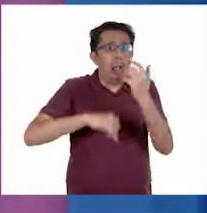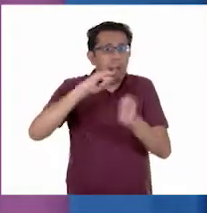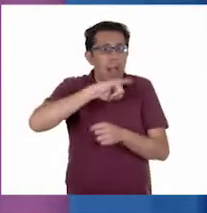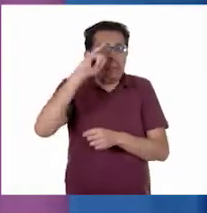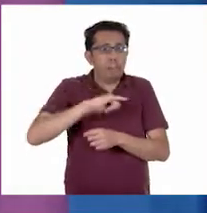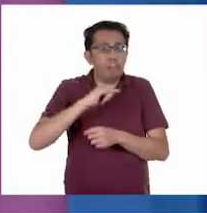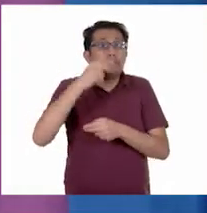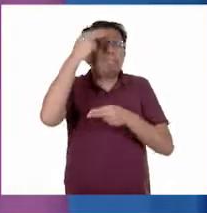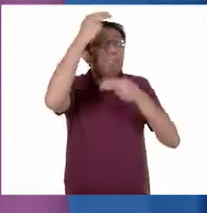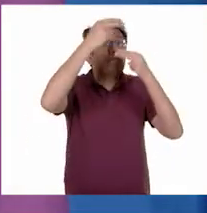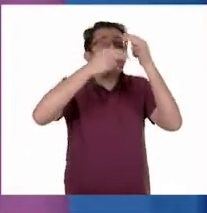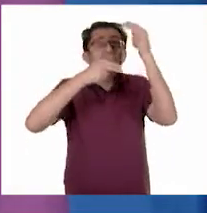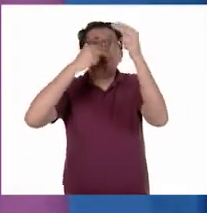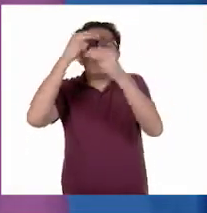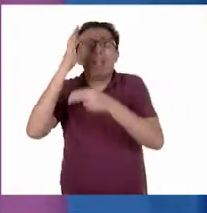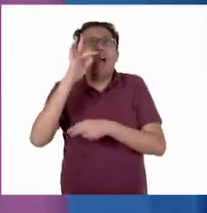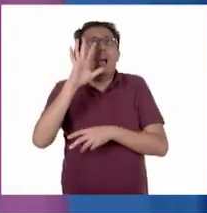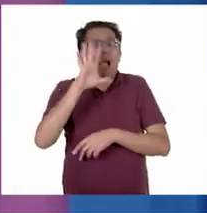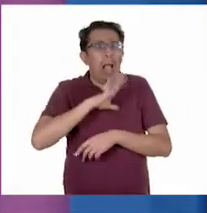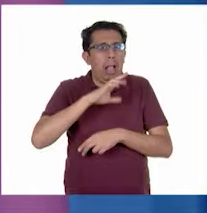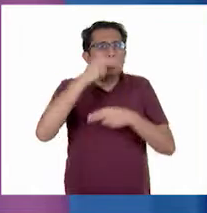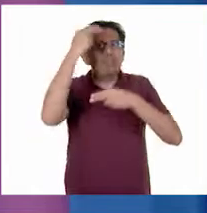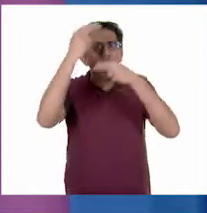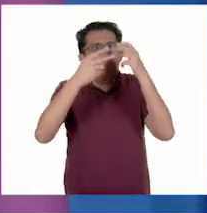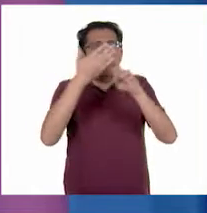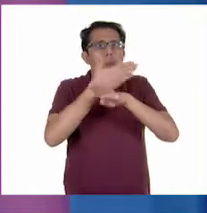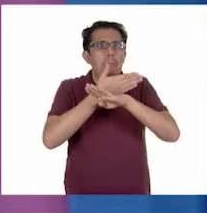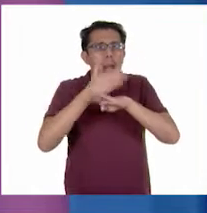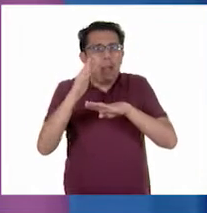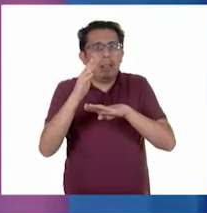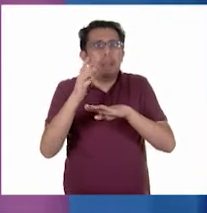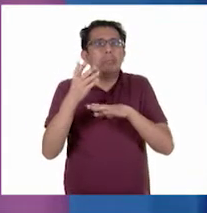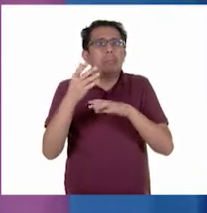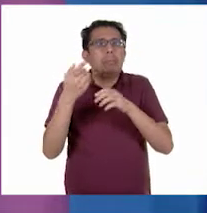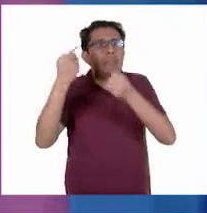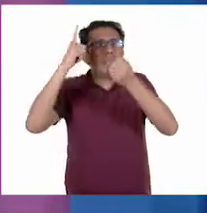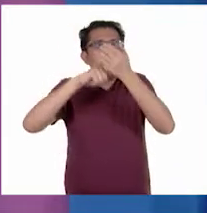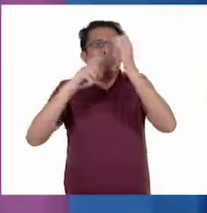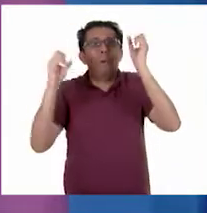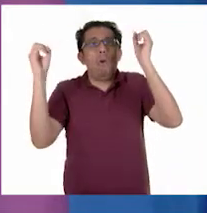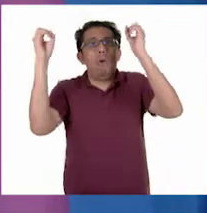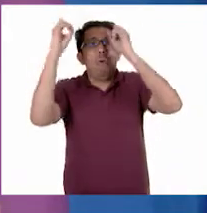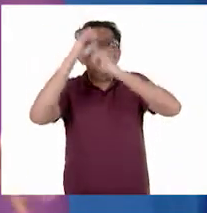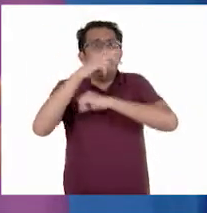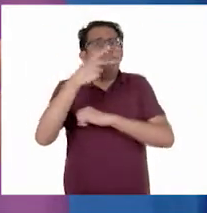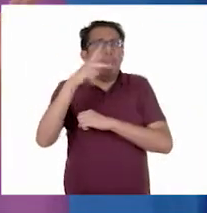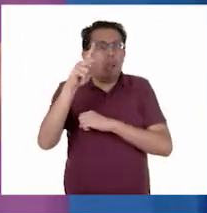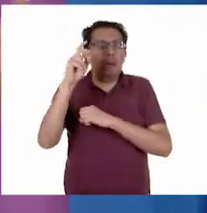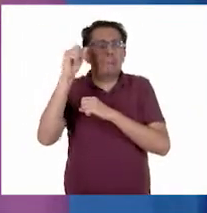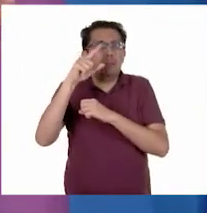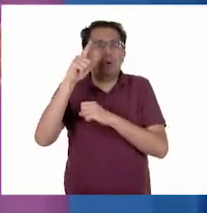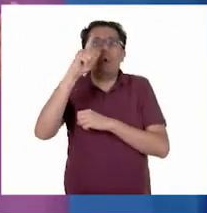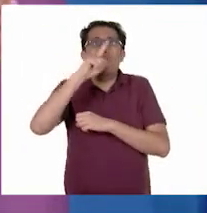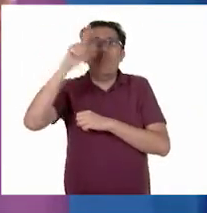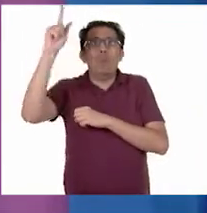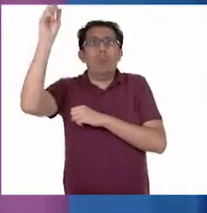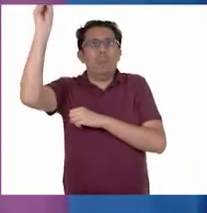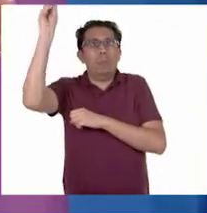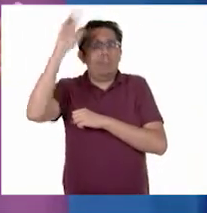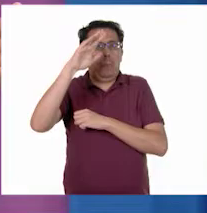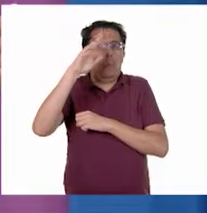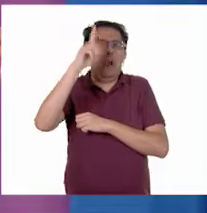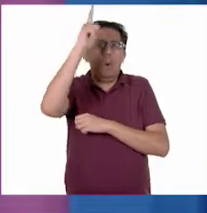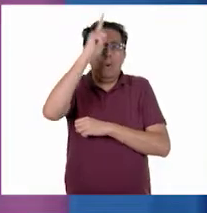nublado, logran verse nubes blancas que surgen de la oscuridad y son iluminadas por una redonda luna llena de